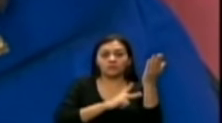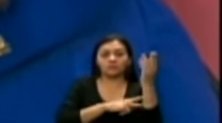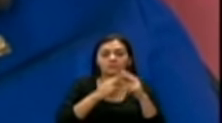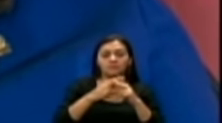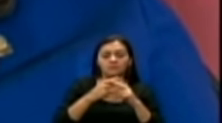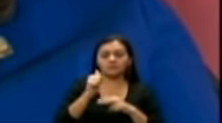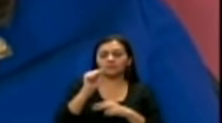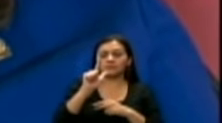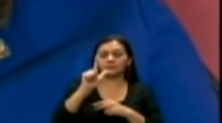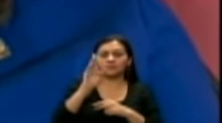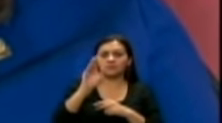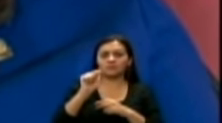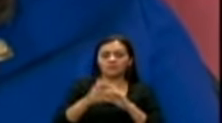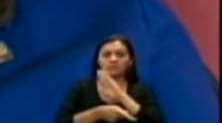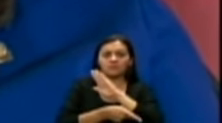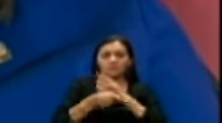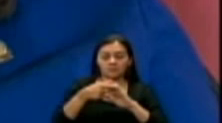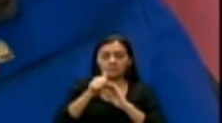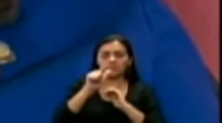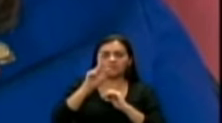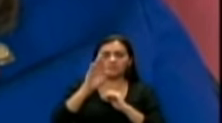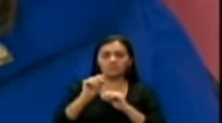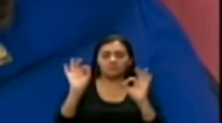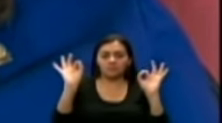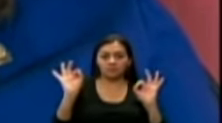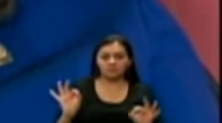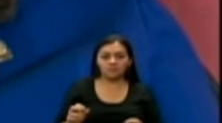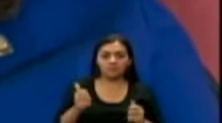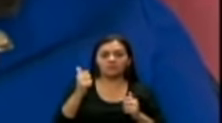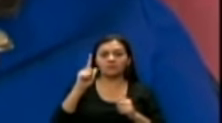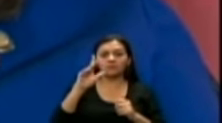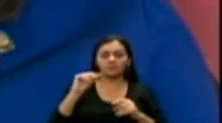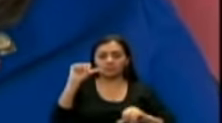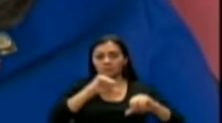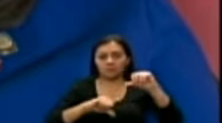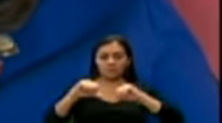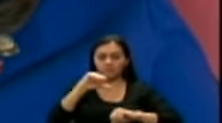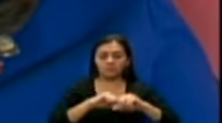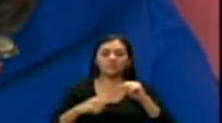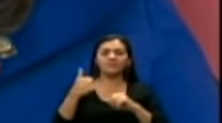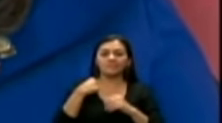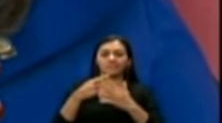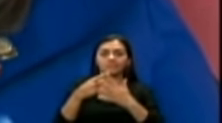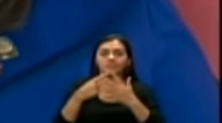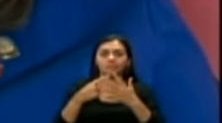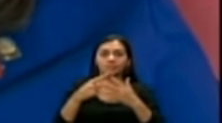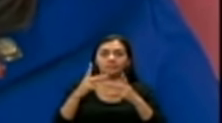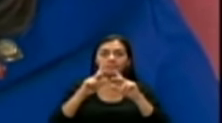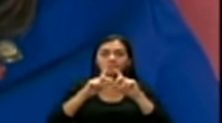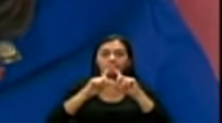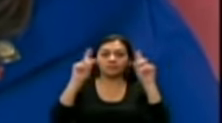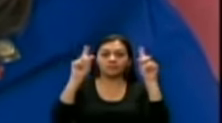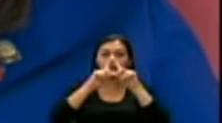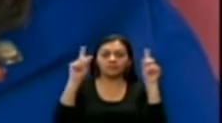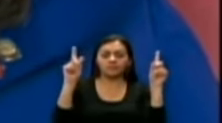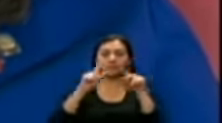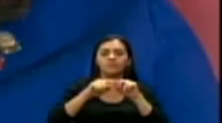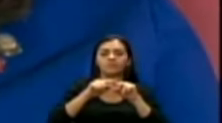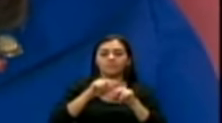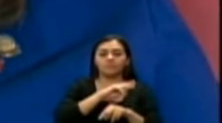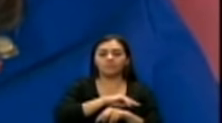Petróleo, Alba Energía, Alba Fertilizantes, que son una serie de empresas que dependen de los